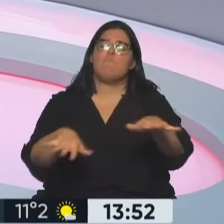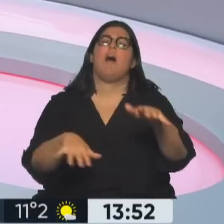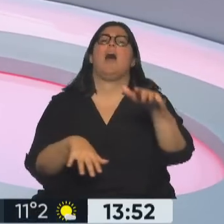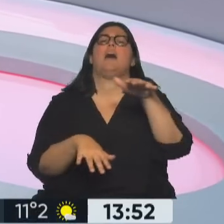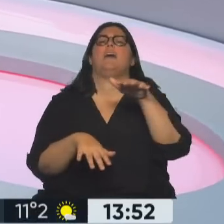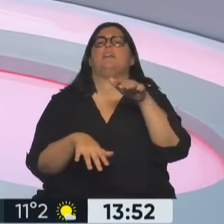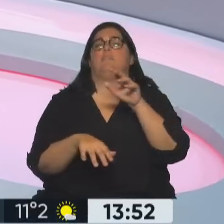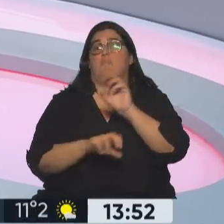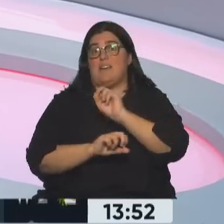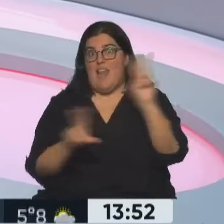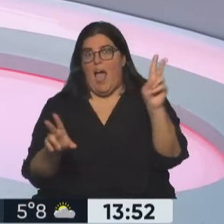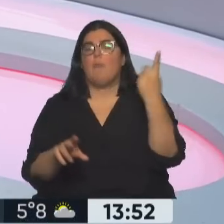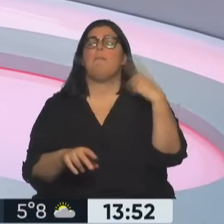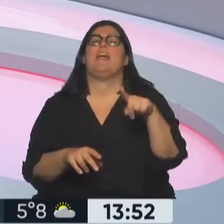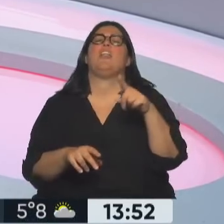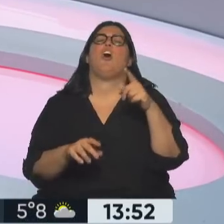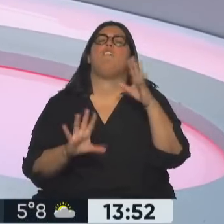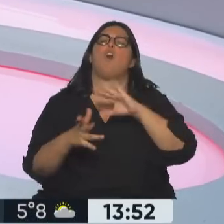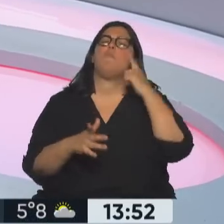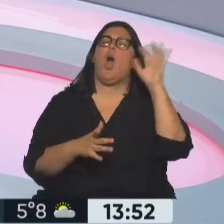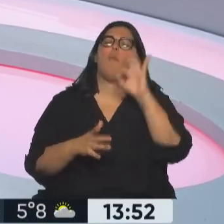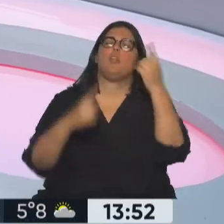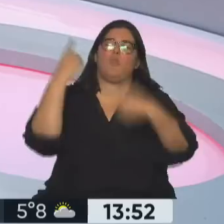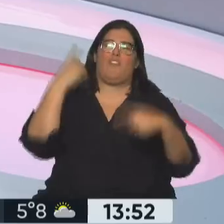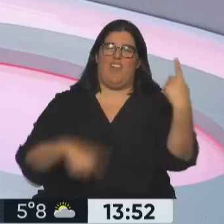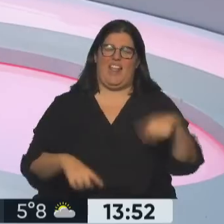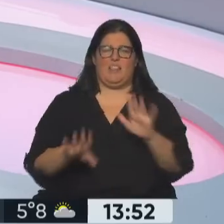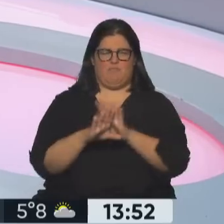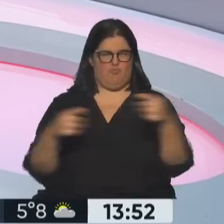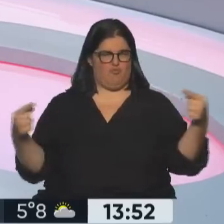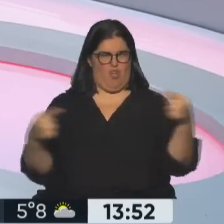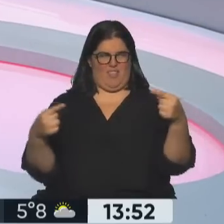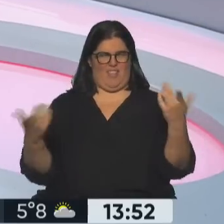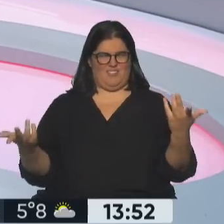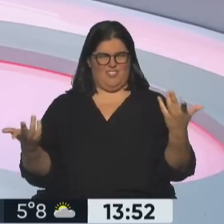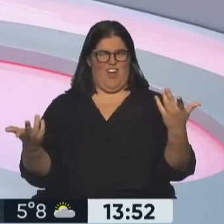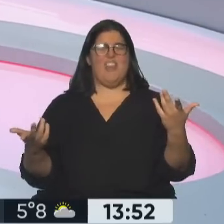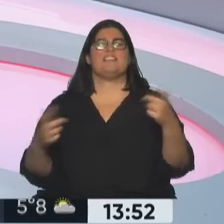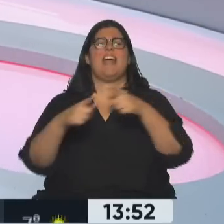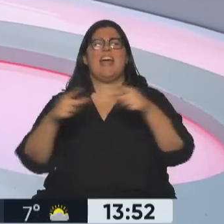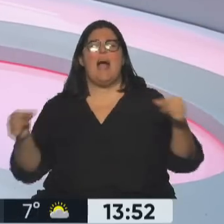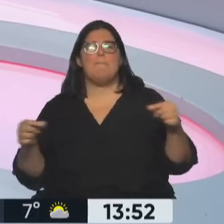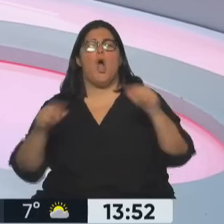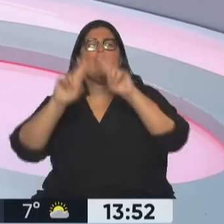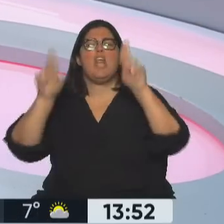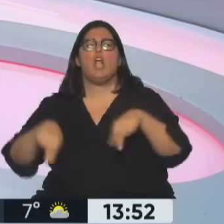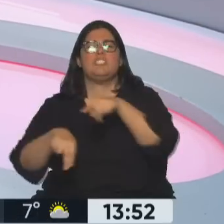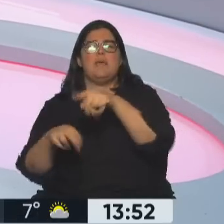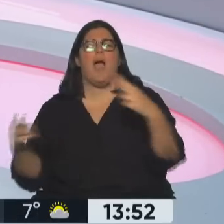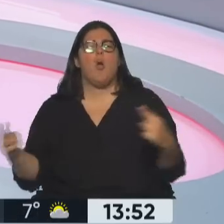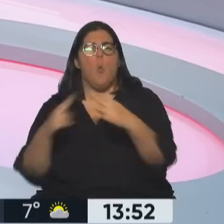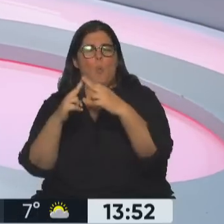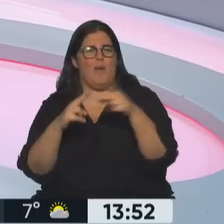al asunto. Pero bueno, las contradicciones, ¿no? De que la cumbre se haga en Hiroshima, de que viaje con el maletín nuclear y de que el